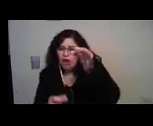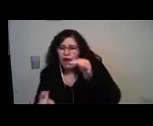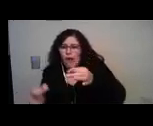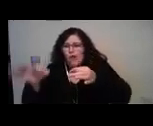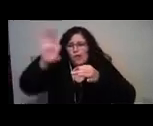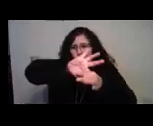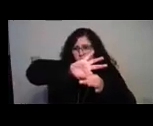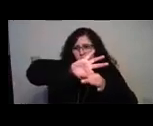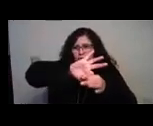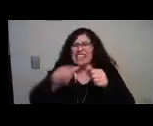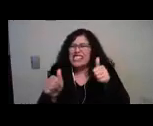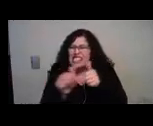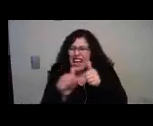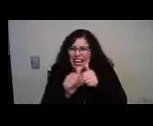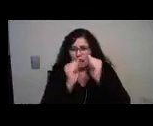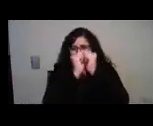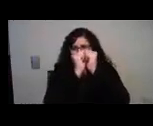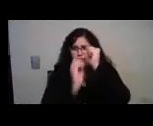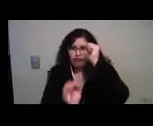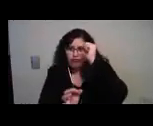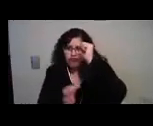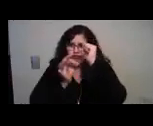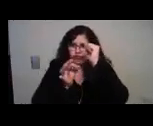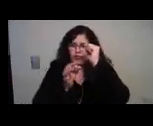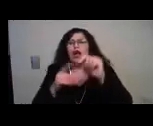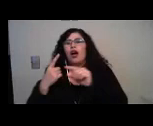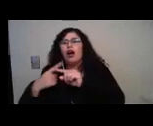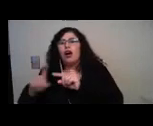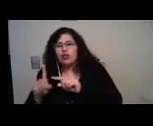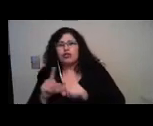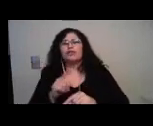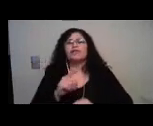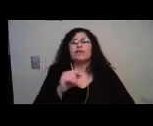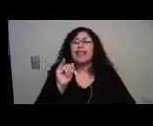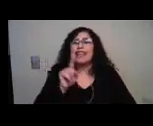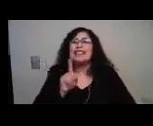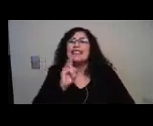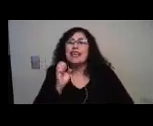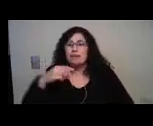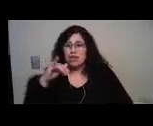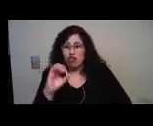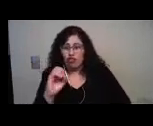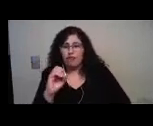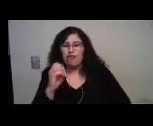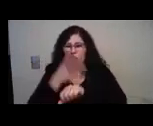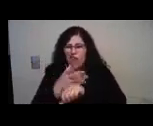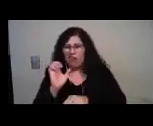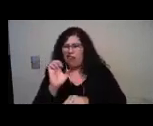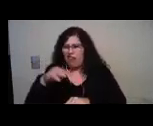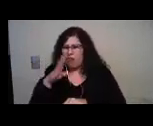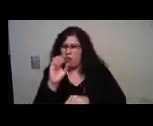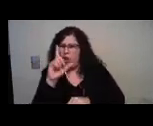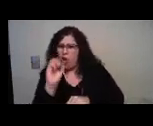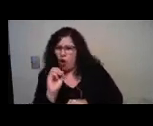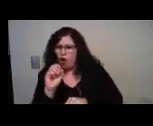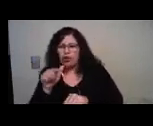al cerebro, y lo isquémico de tipo embólico, donde se forma un émbolo, ¿cierto? Que viene